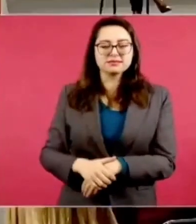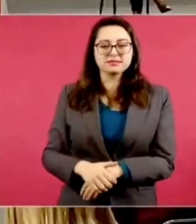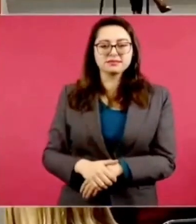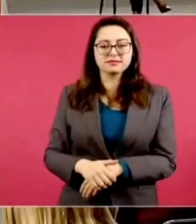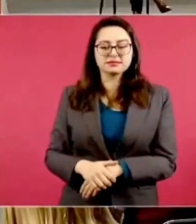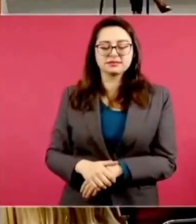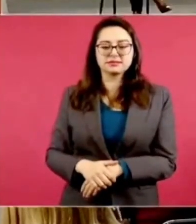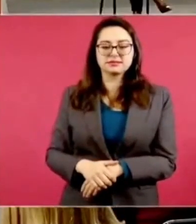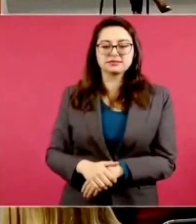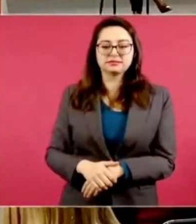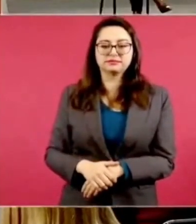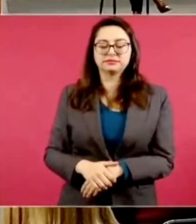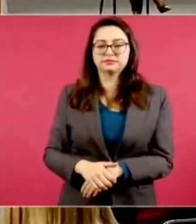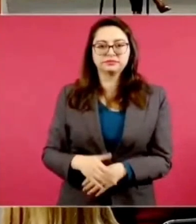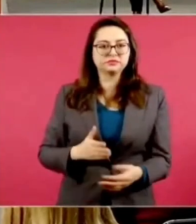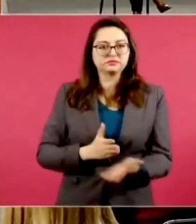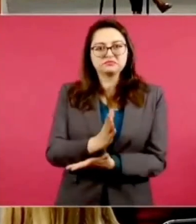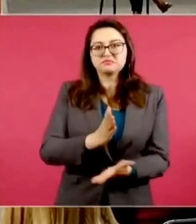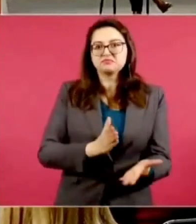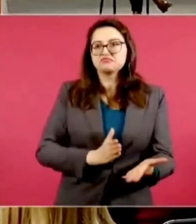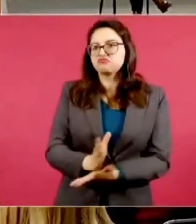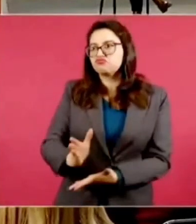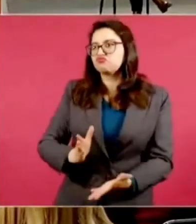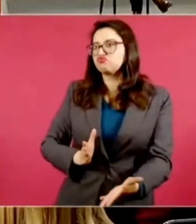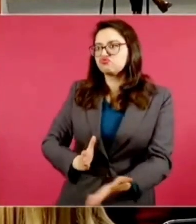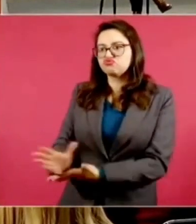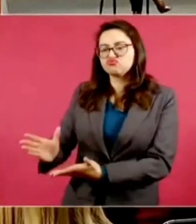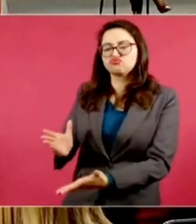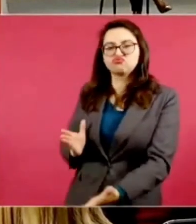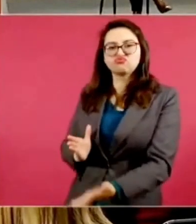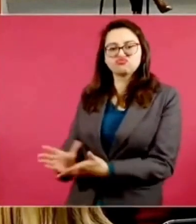Y estaban en todos los operativos.